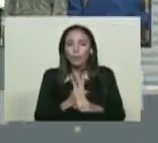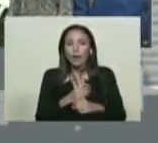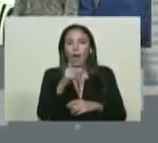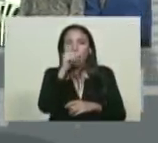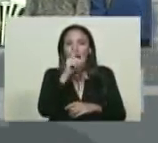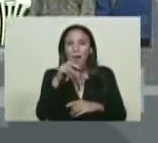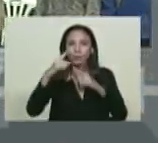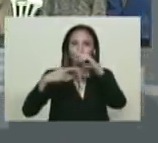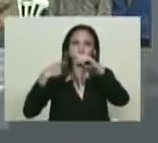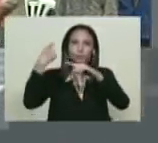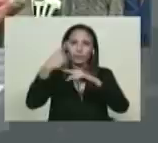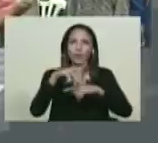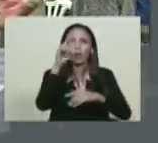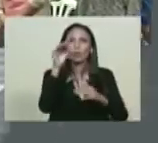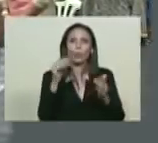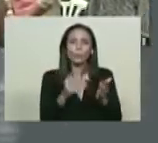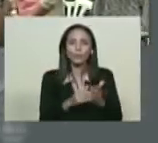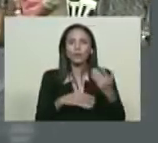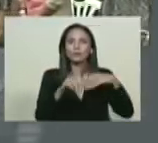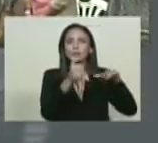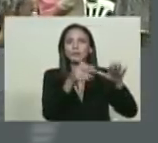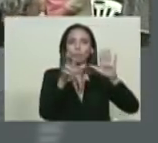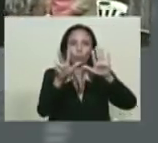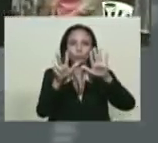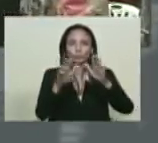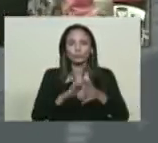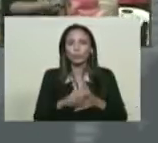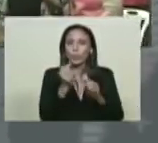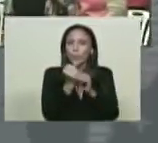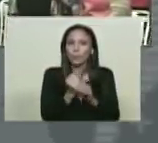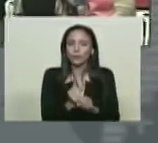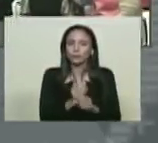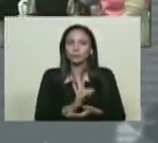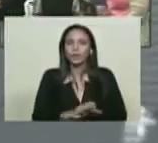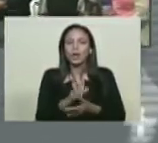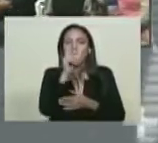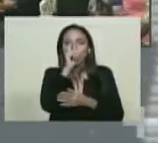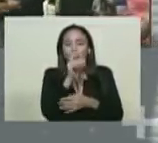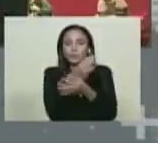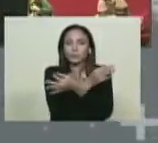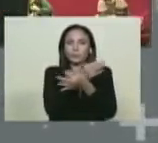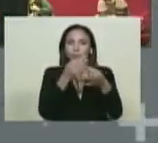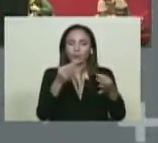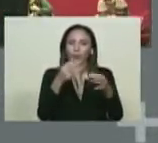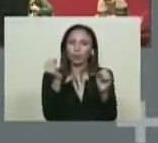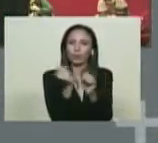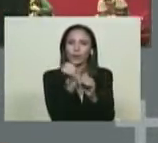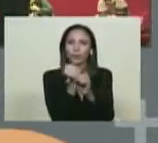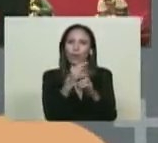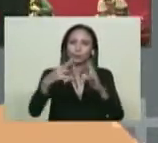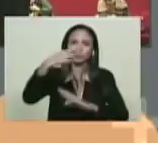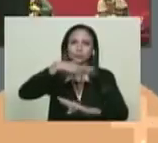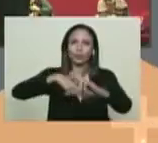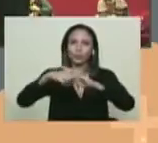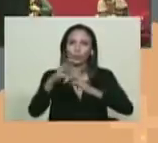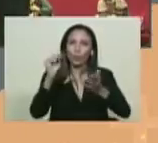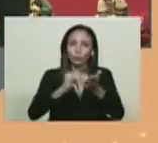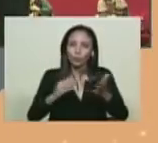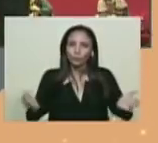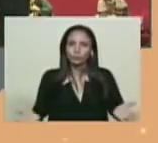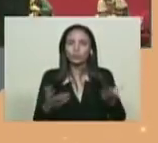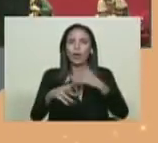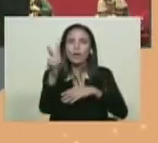2018. Porque el año 2018 va a ser el año del gran relanzamiento de la